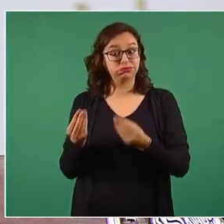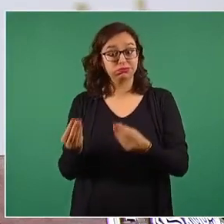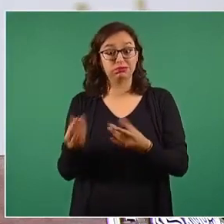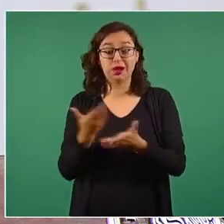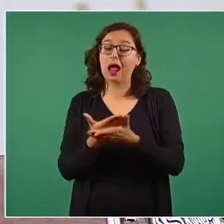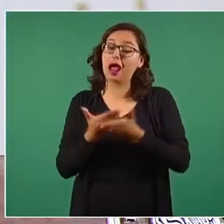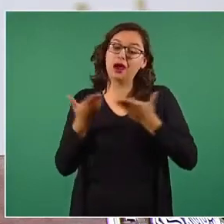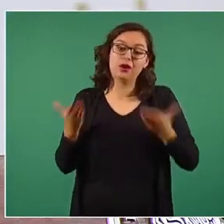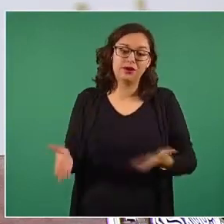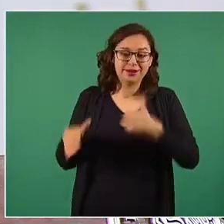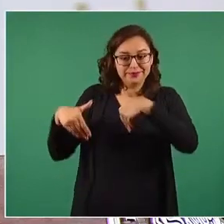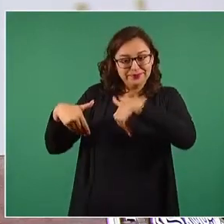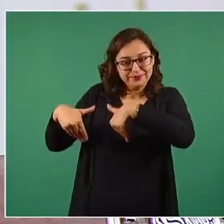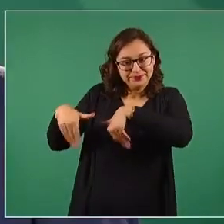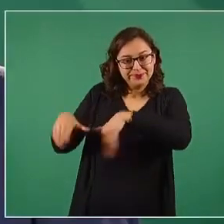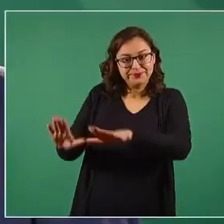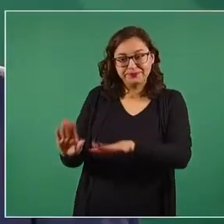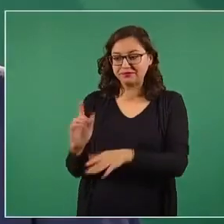no reciben